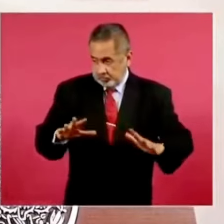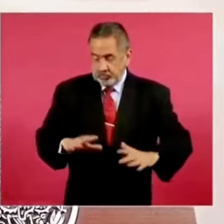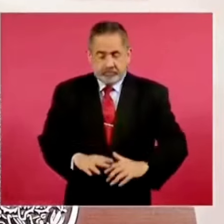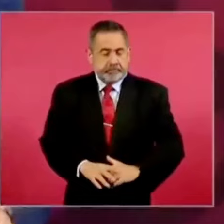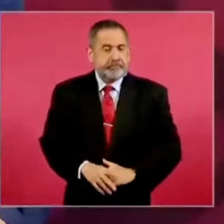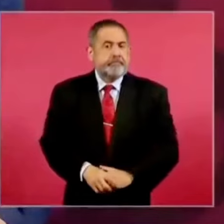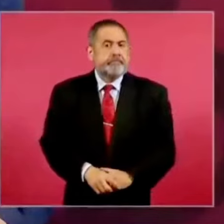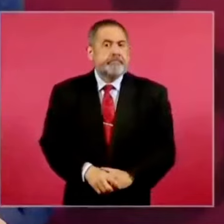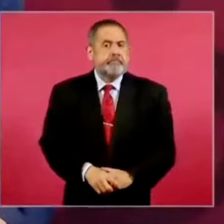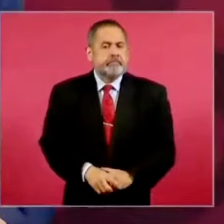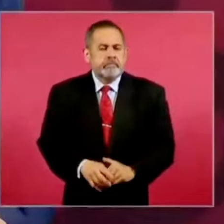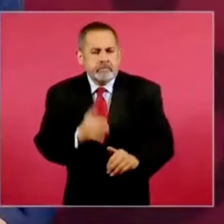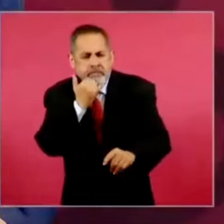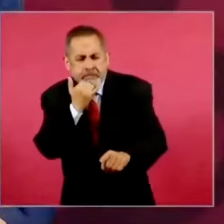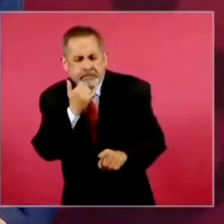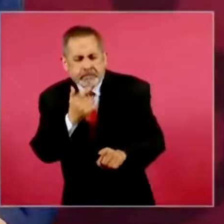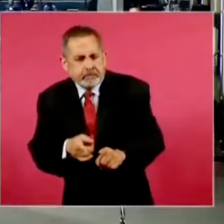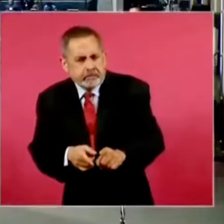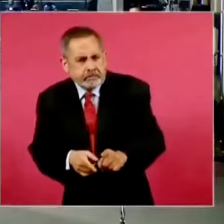¿Mande?